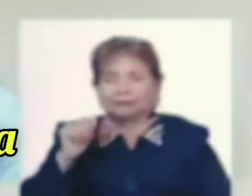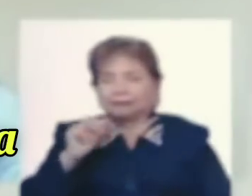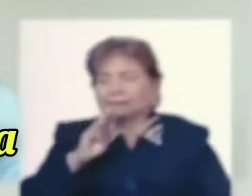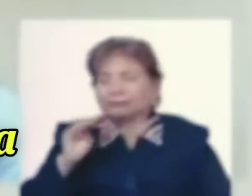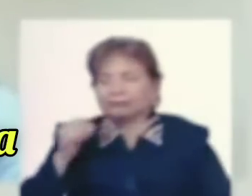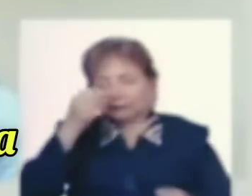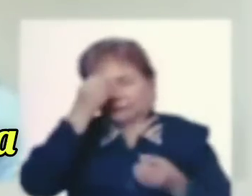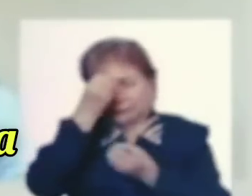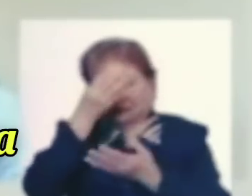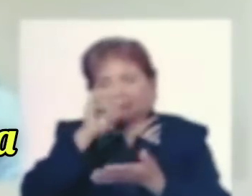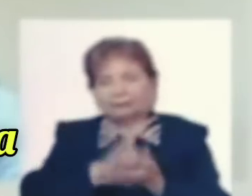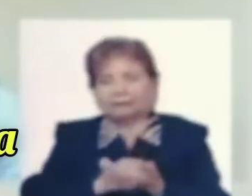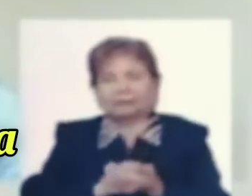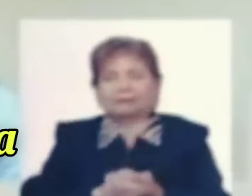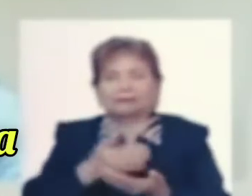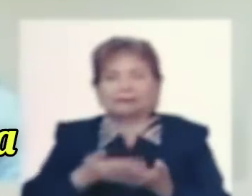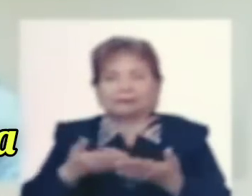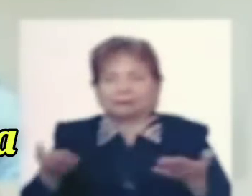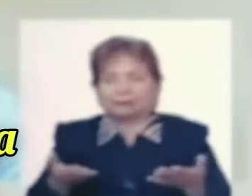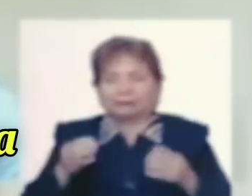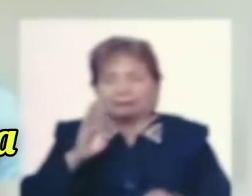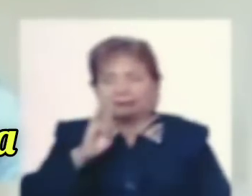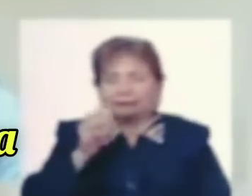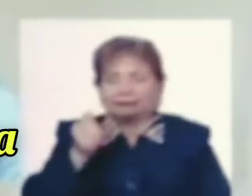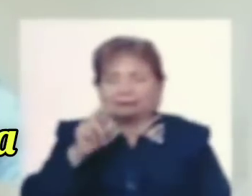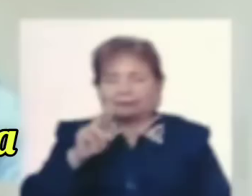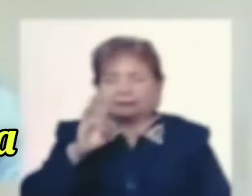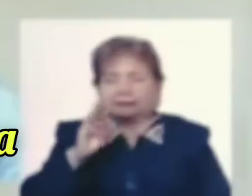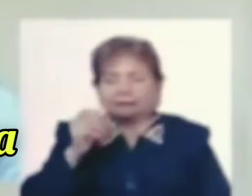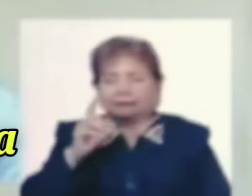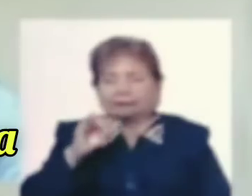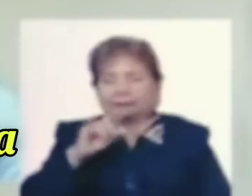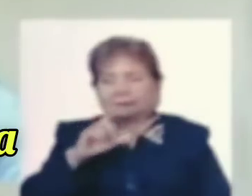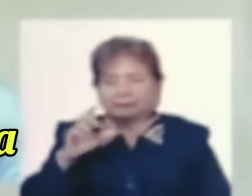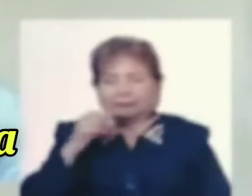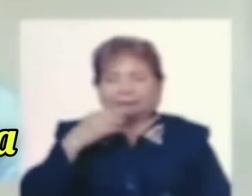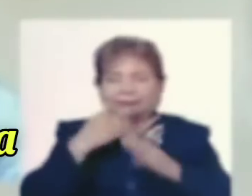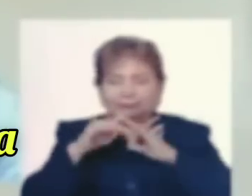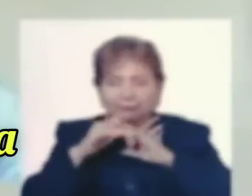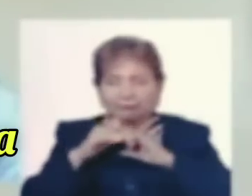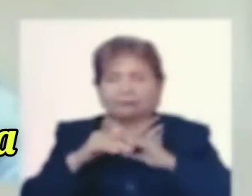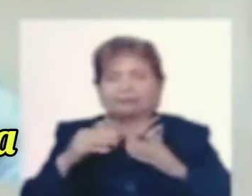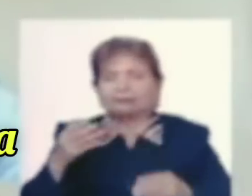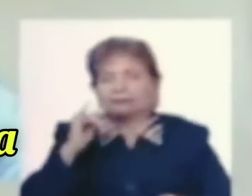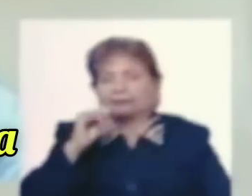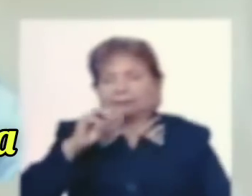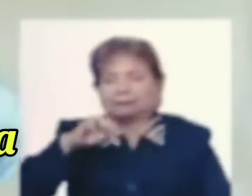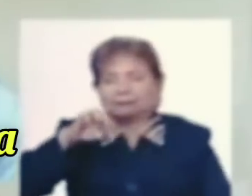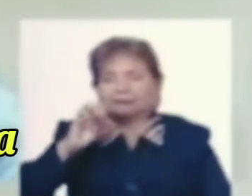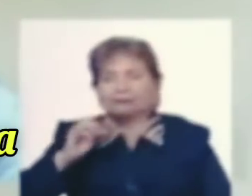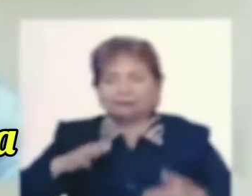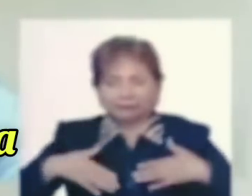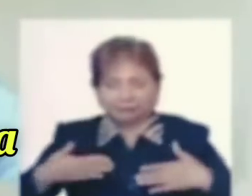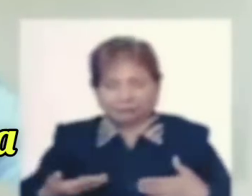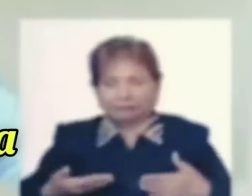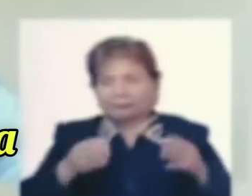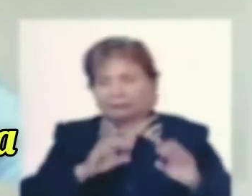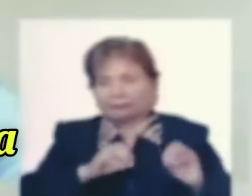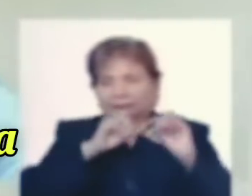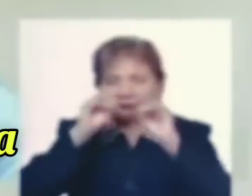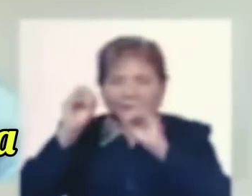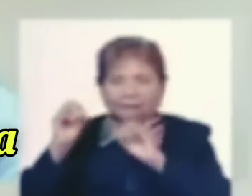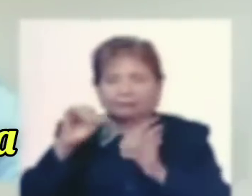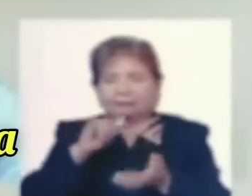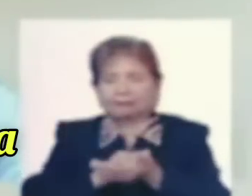presencial obedece a que mi patrocinado se encuentra en Barbadillo, por lo que los oficios deben ser cursados al director del INPE para que se proceda al traslado